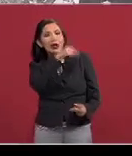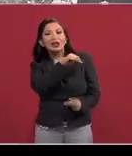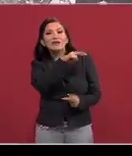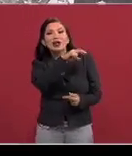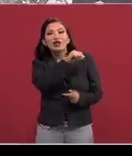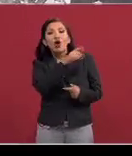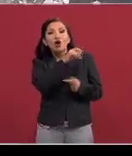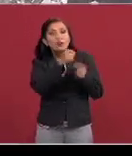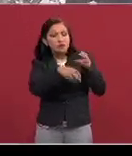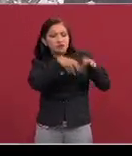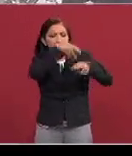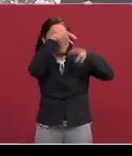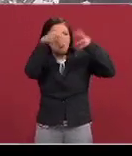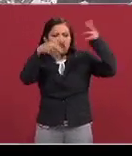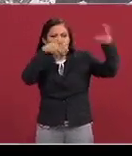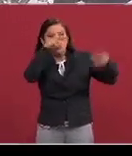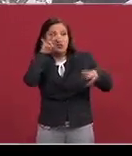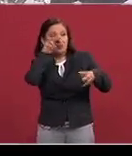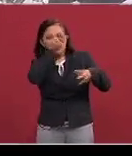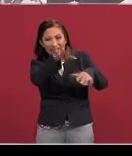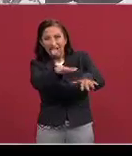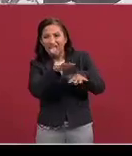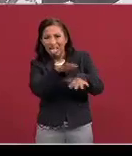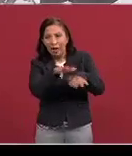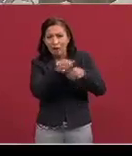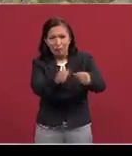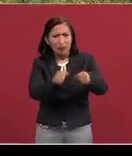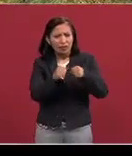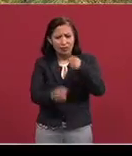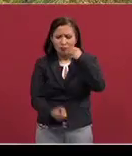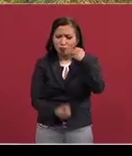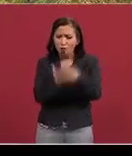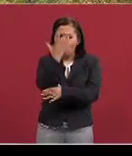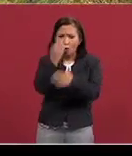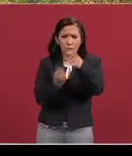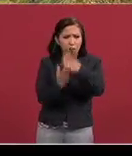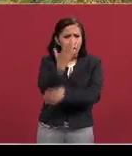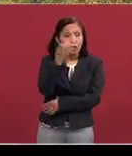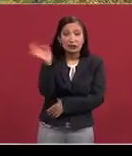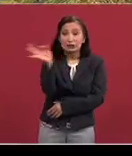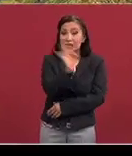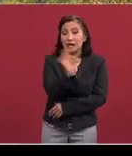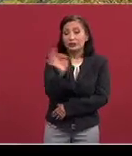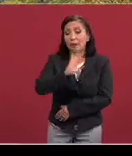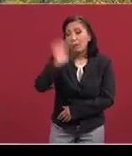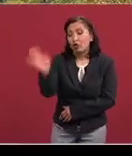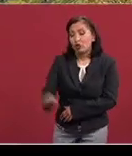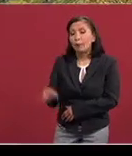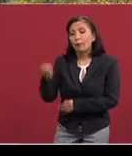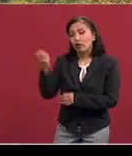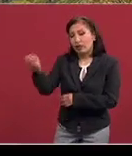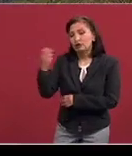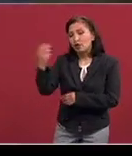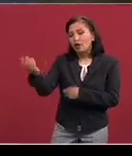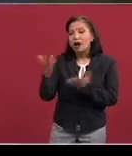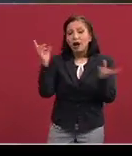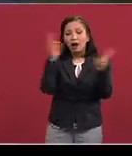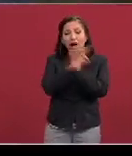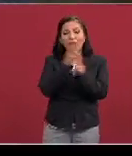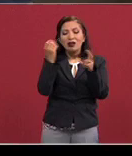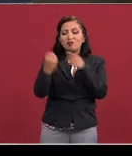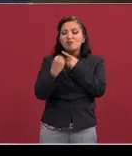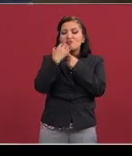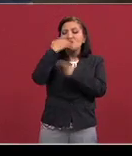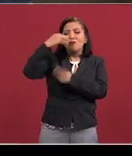Colima, porque tuvo un momento de fuerte actividad. Y posiblemente murió a causa de... Bueno, de las